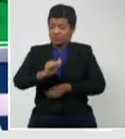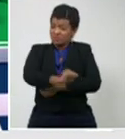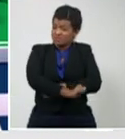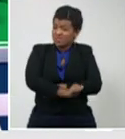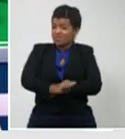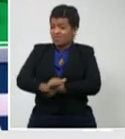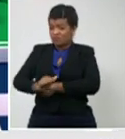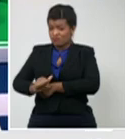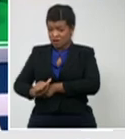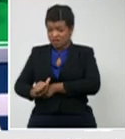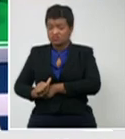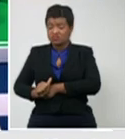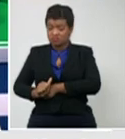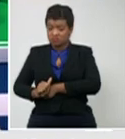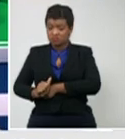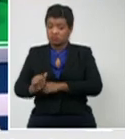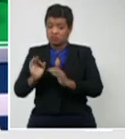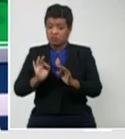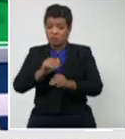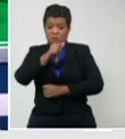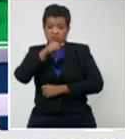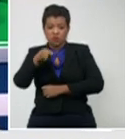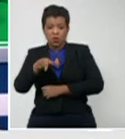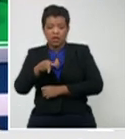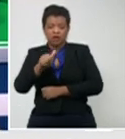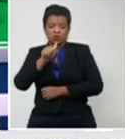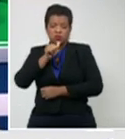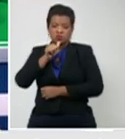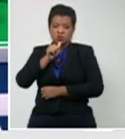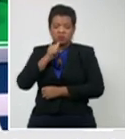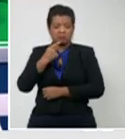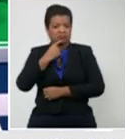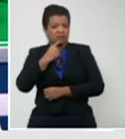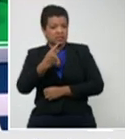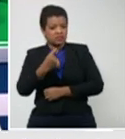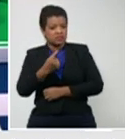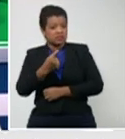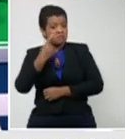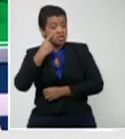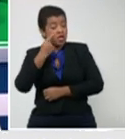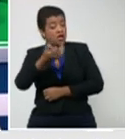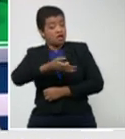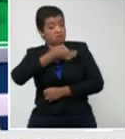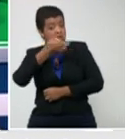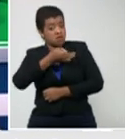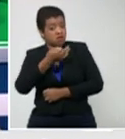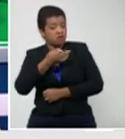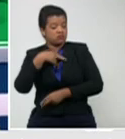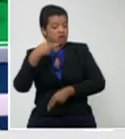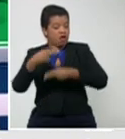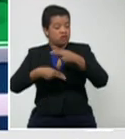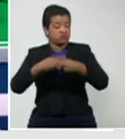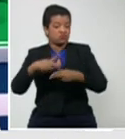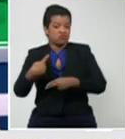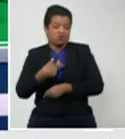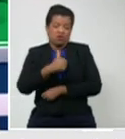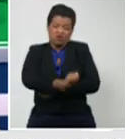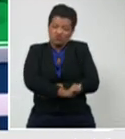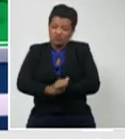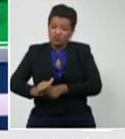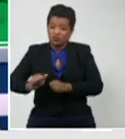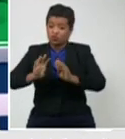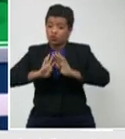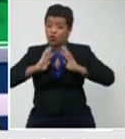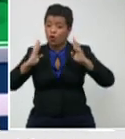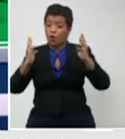personas me lo han dicho, Durán, resáltalo, un esfuerzo de todos, pero un